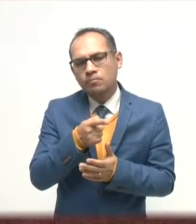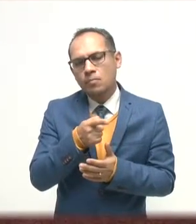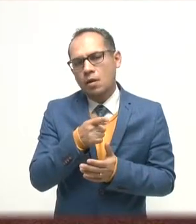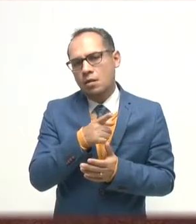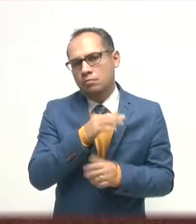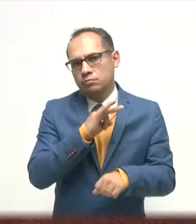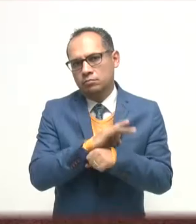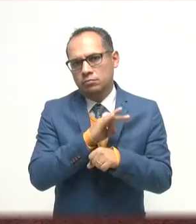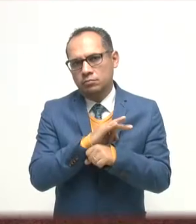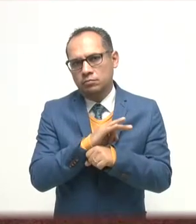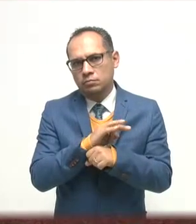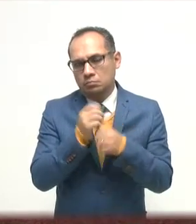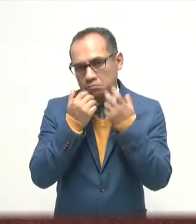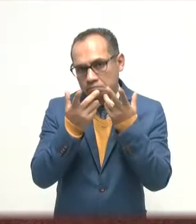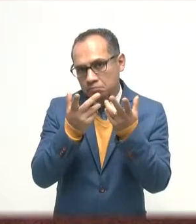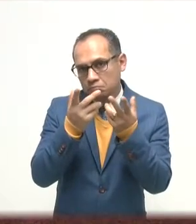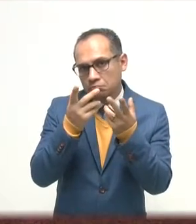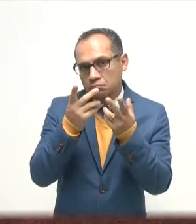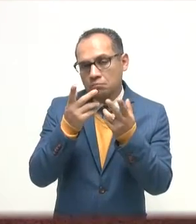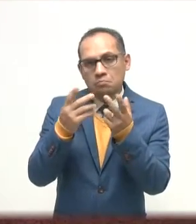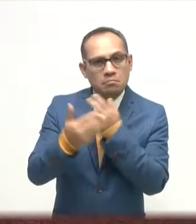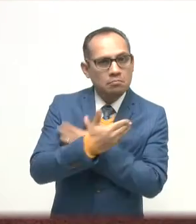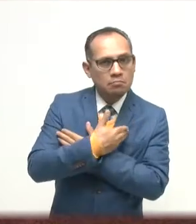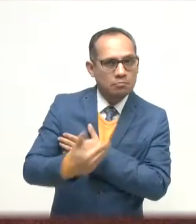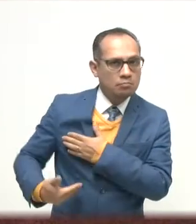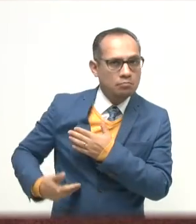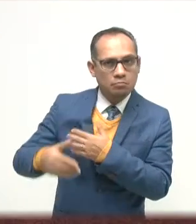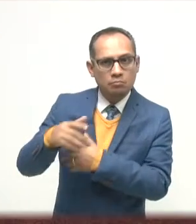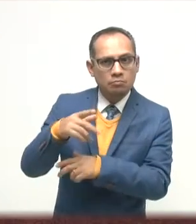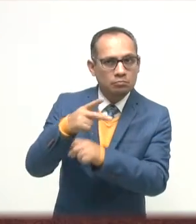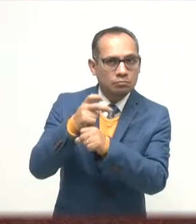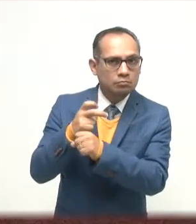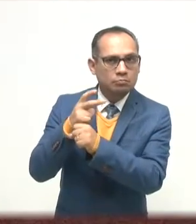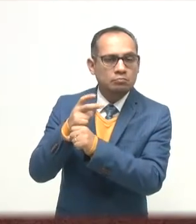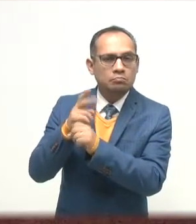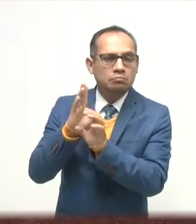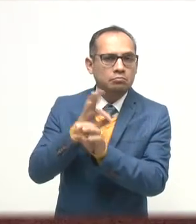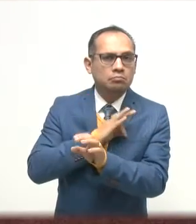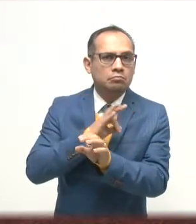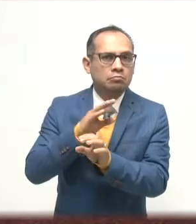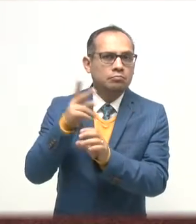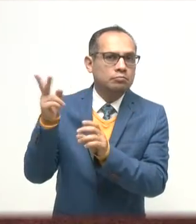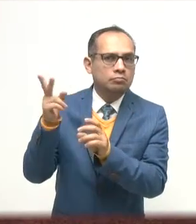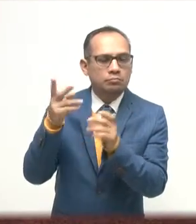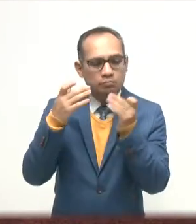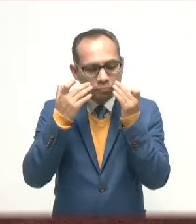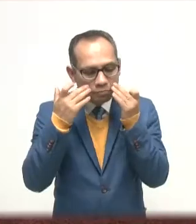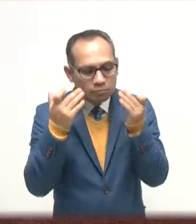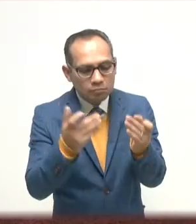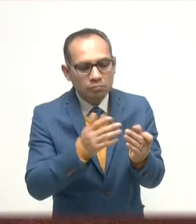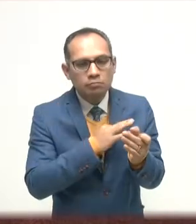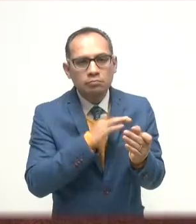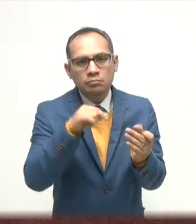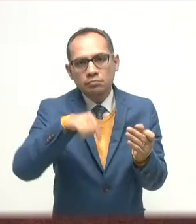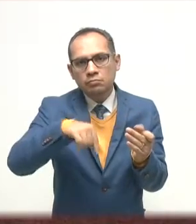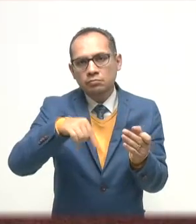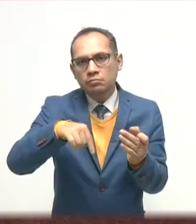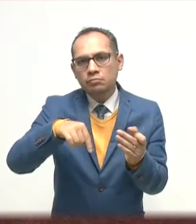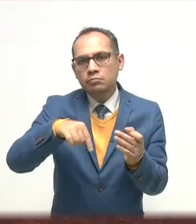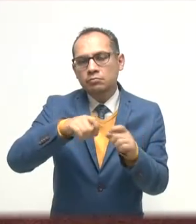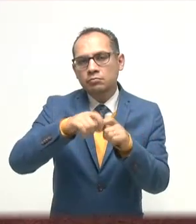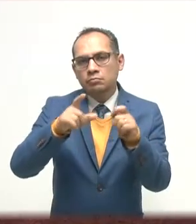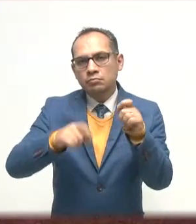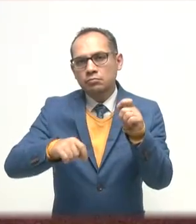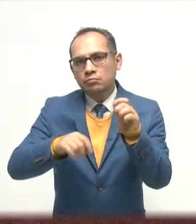del mundo y ellos van a ser testigos de este cambio que inicia en este país de adeveras